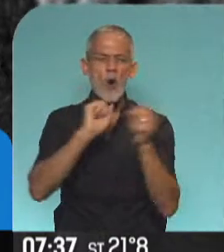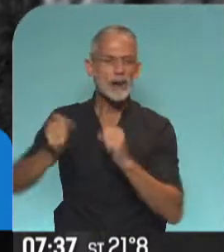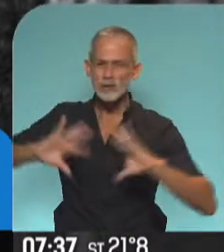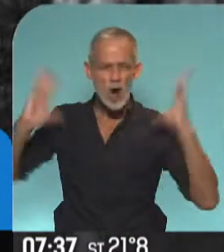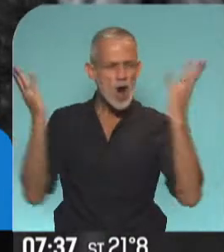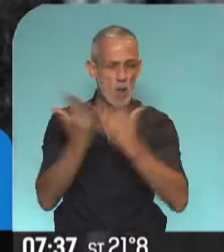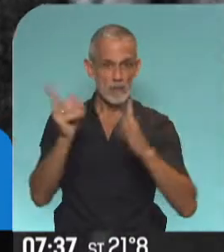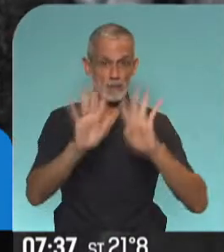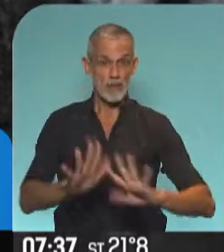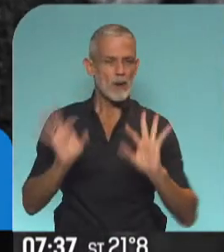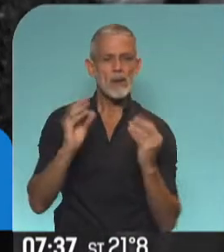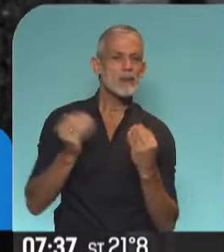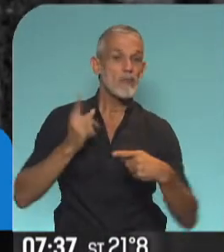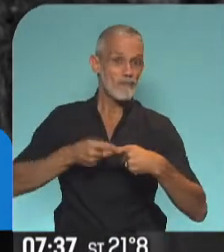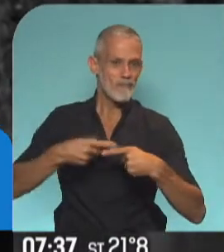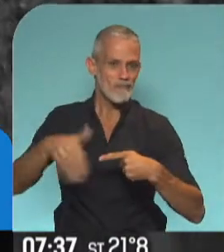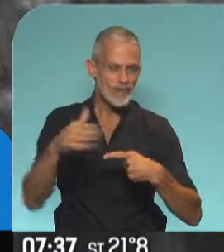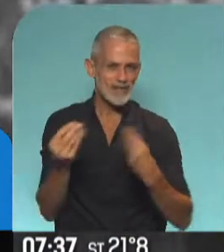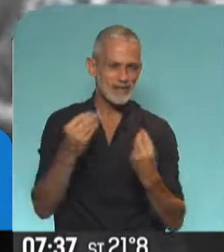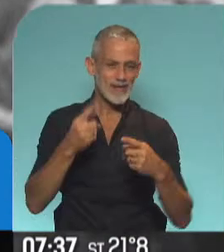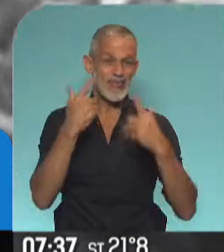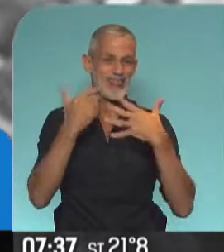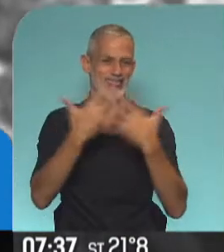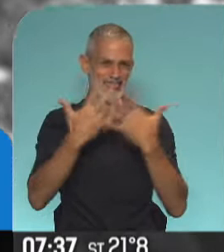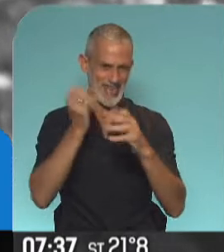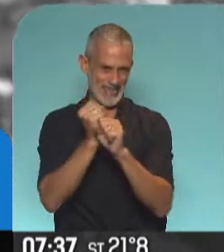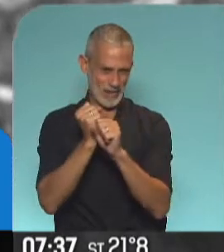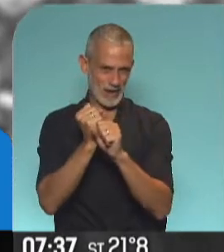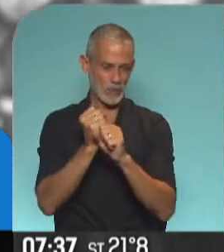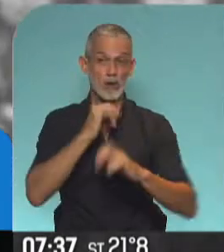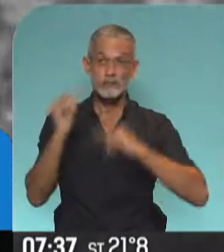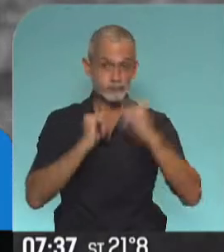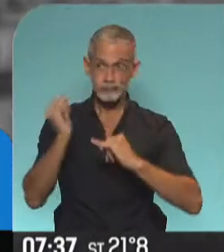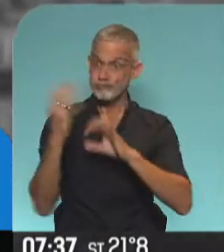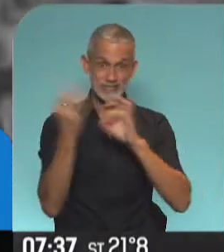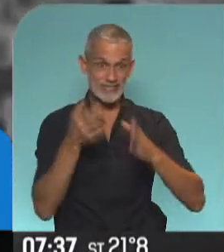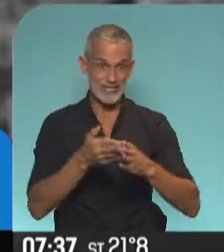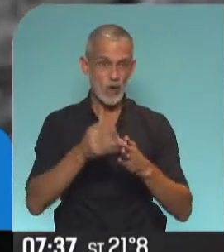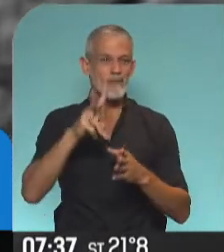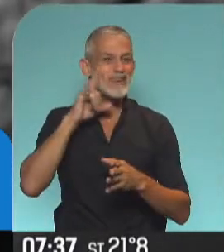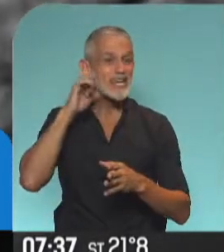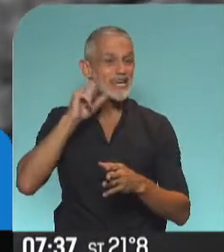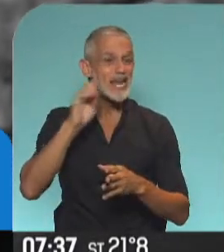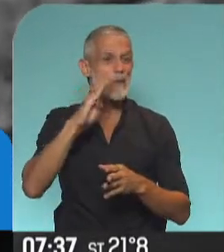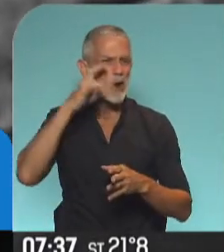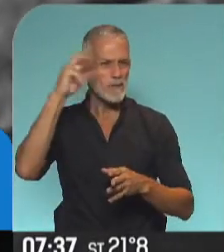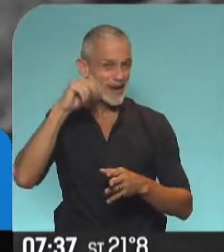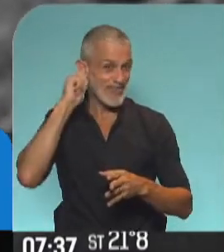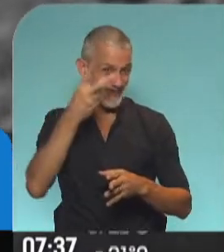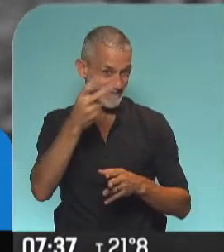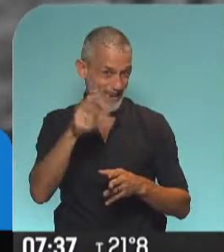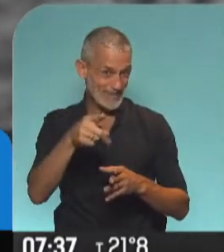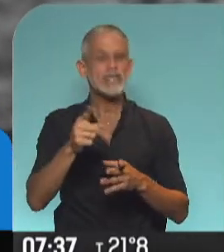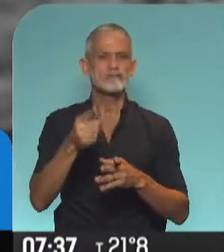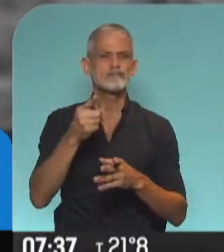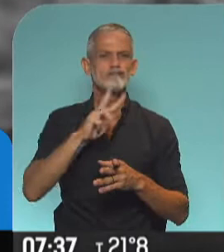se preparaban para festejar el Día del Trabajador. La información no tardó en llegar y Virginia Volten, que tenía 20 años, fue una